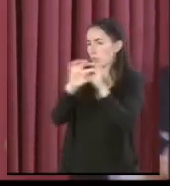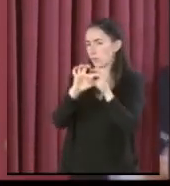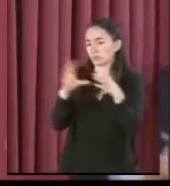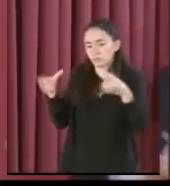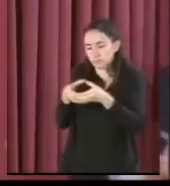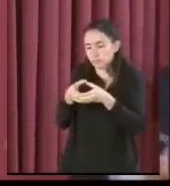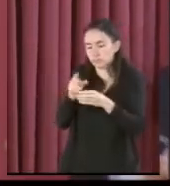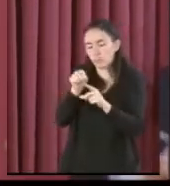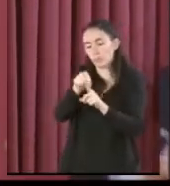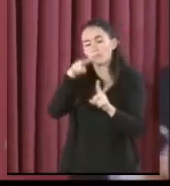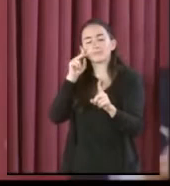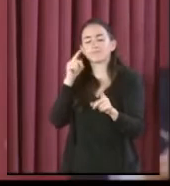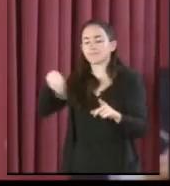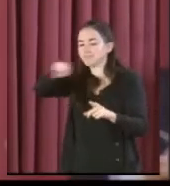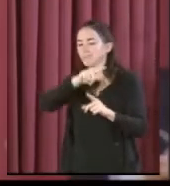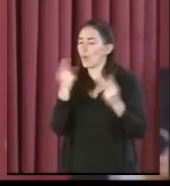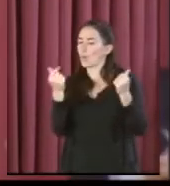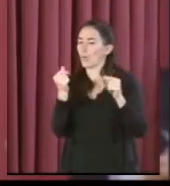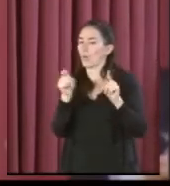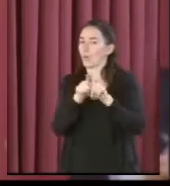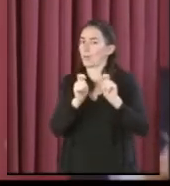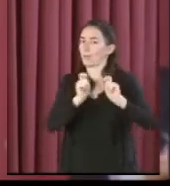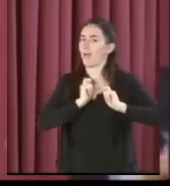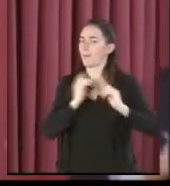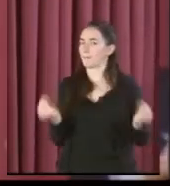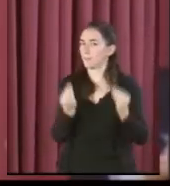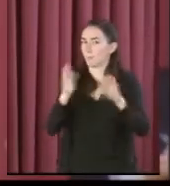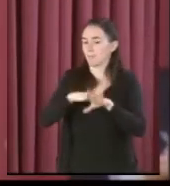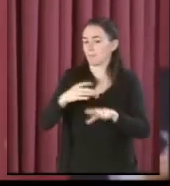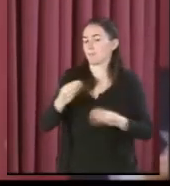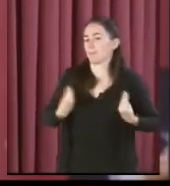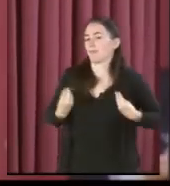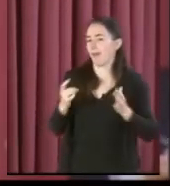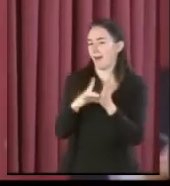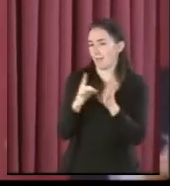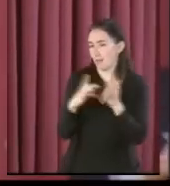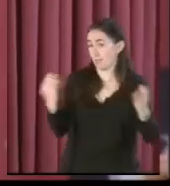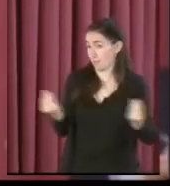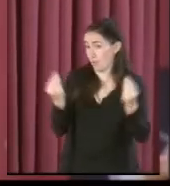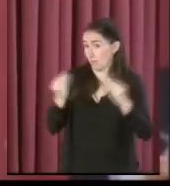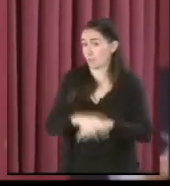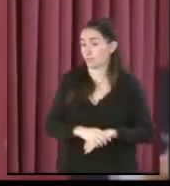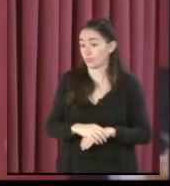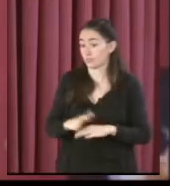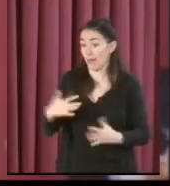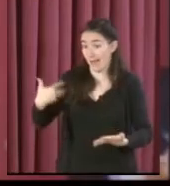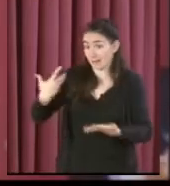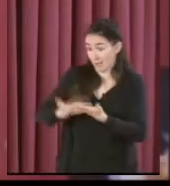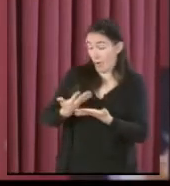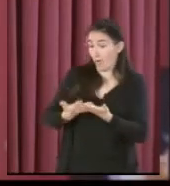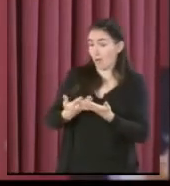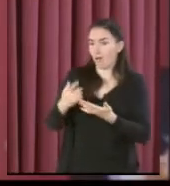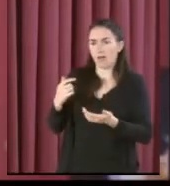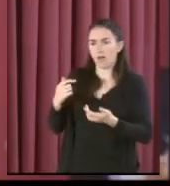de un Logroño mejor para mejorar la vida de los logroñeses. Desde entonces, este equipo de gobierno ha trabajado